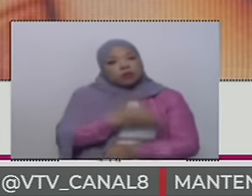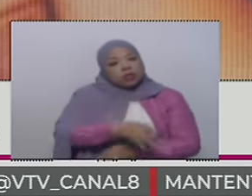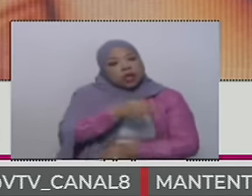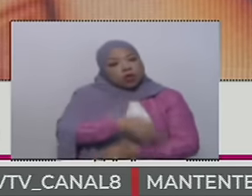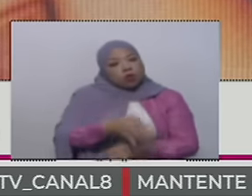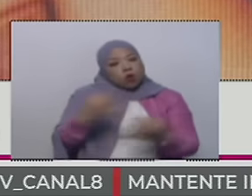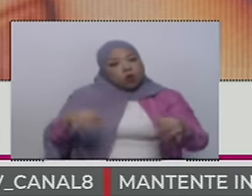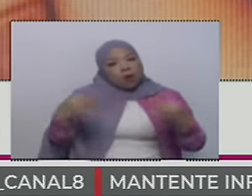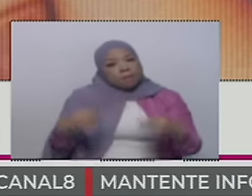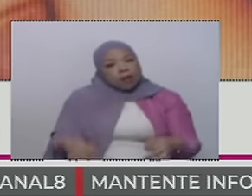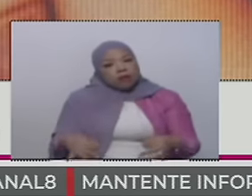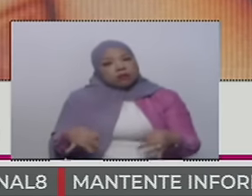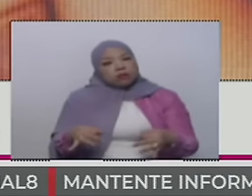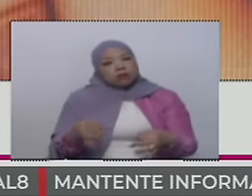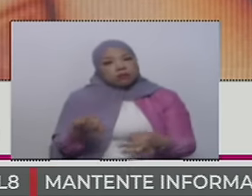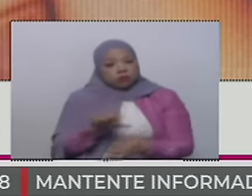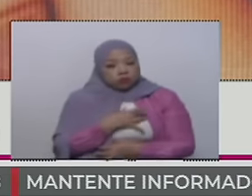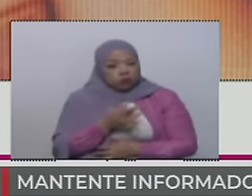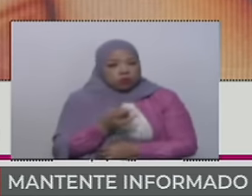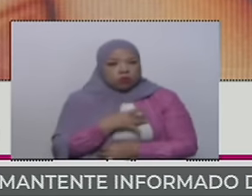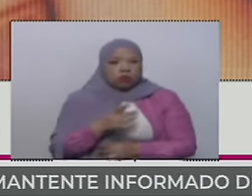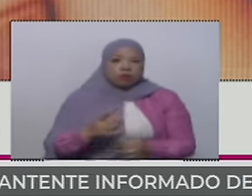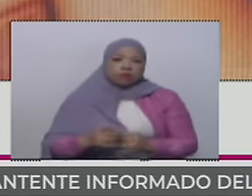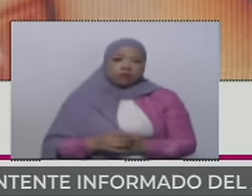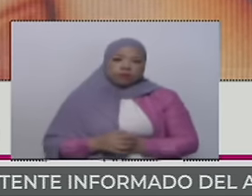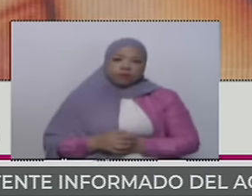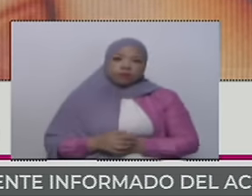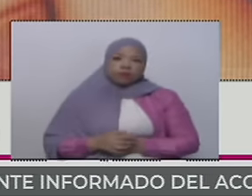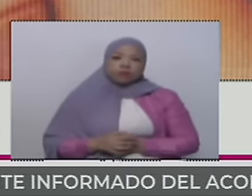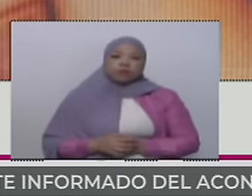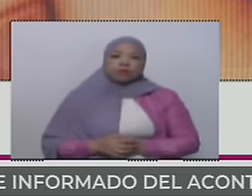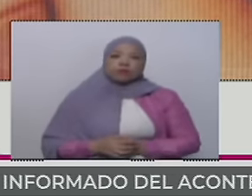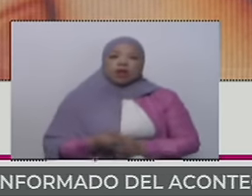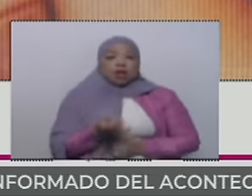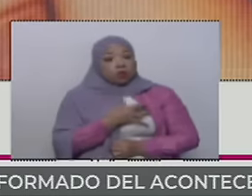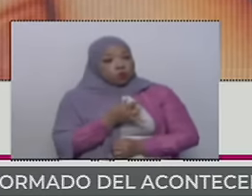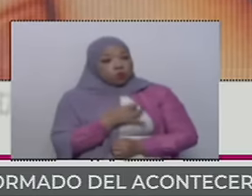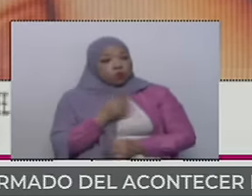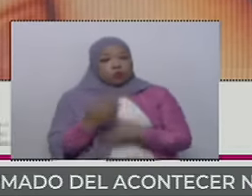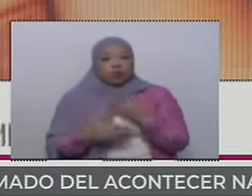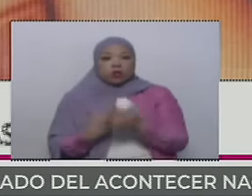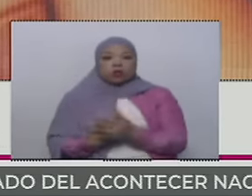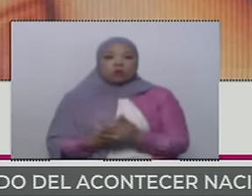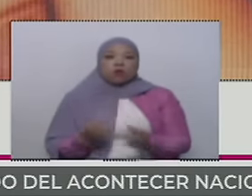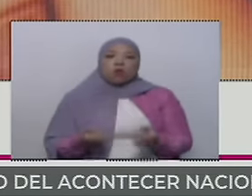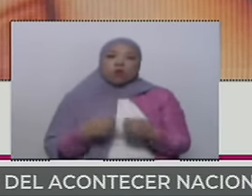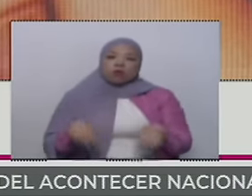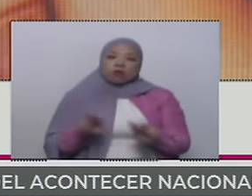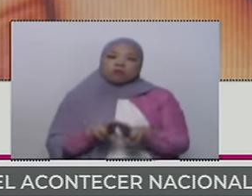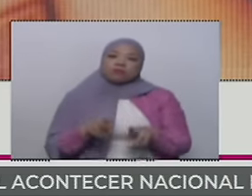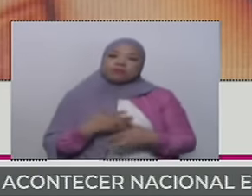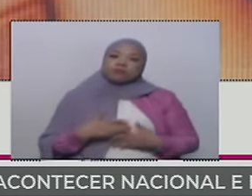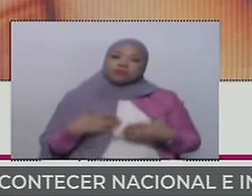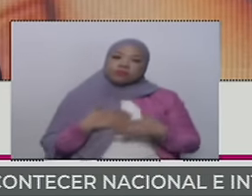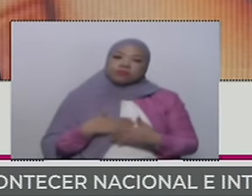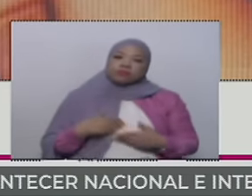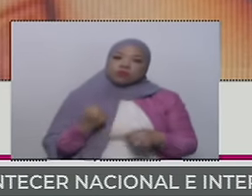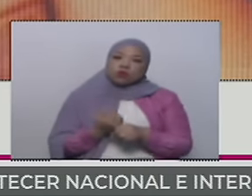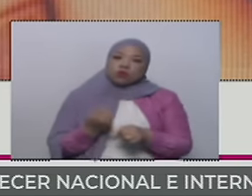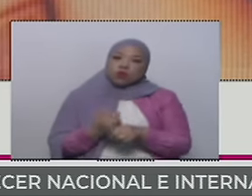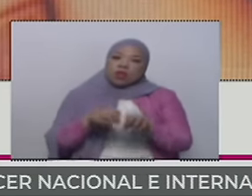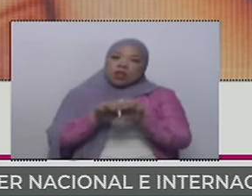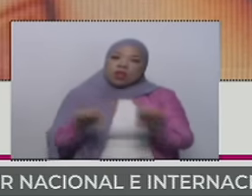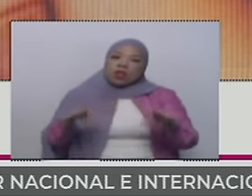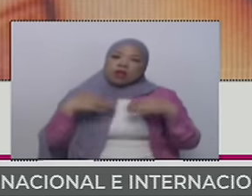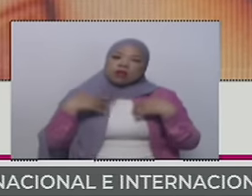adolece. El que adolece es el que dice que adolece. Adolece de criterio para valorar la calidad. Educar para